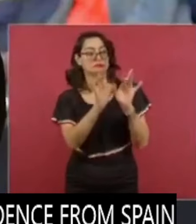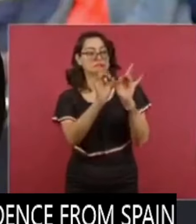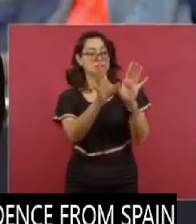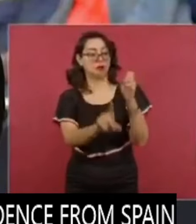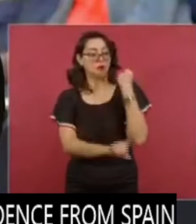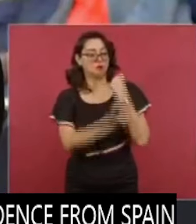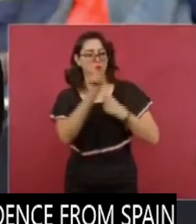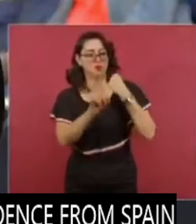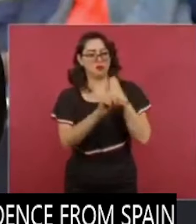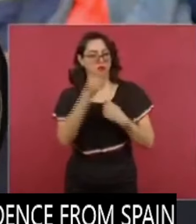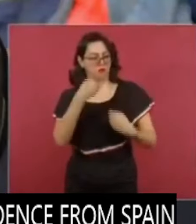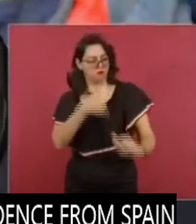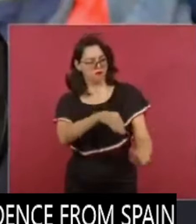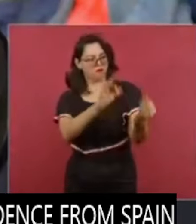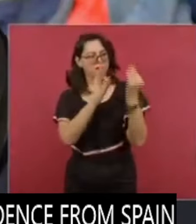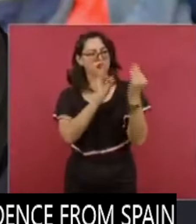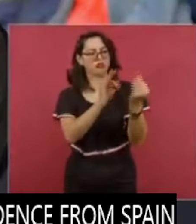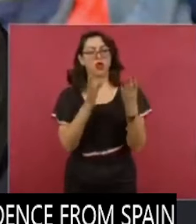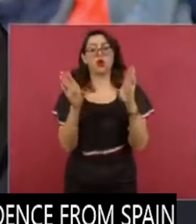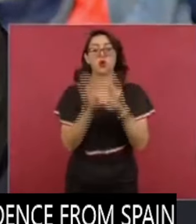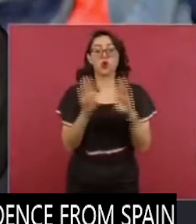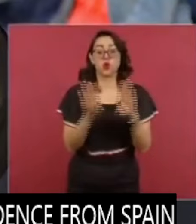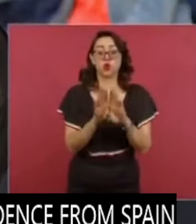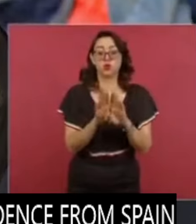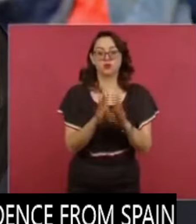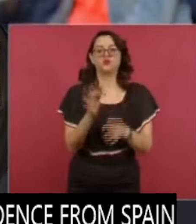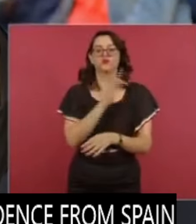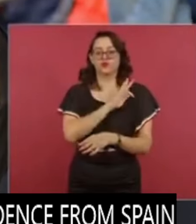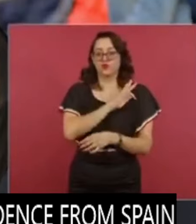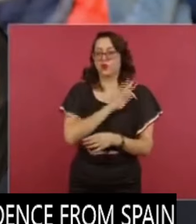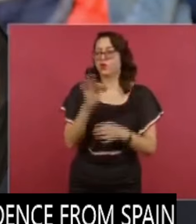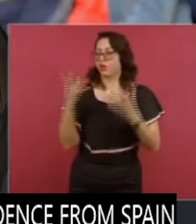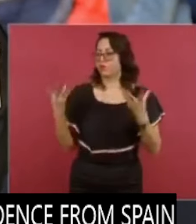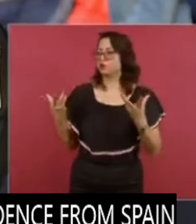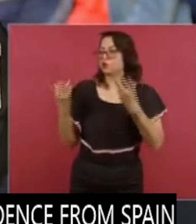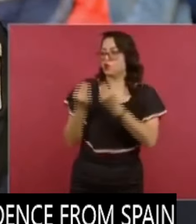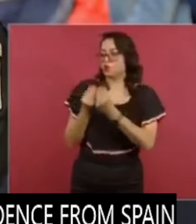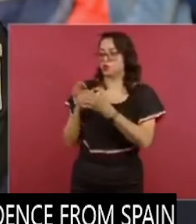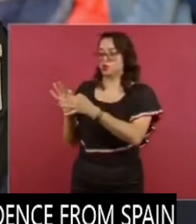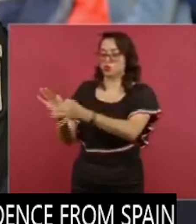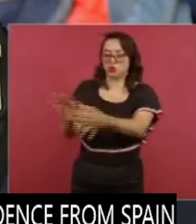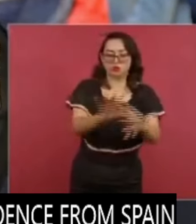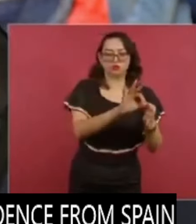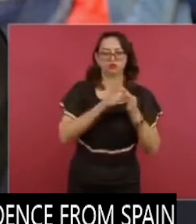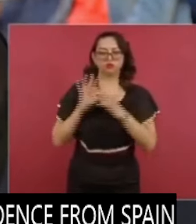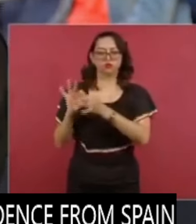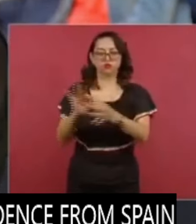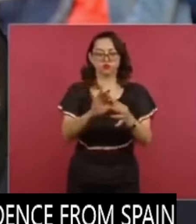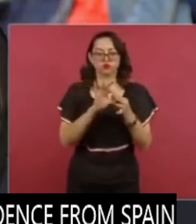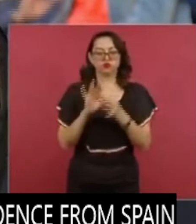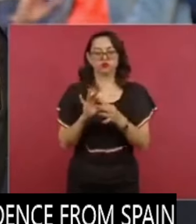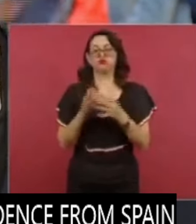fortalecer la unidad nacional. Está comprobado que somos más fuertes si actuamos de